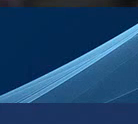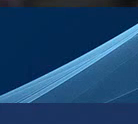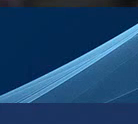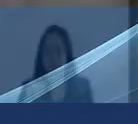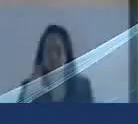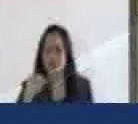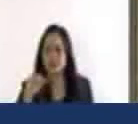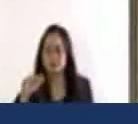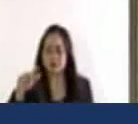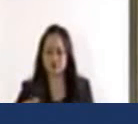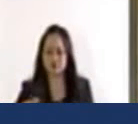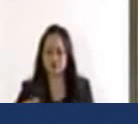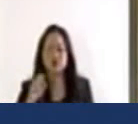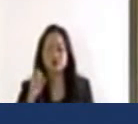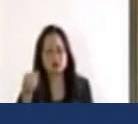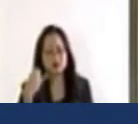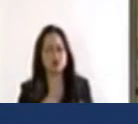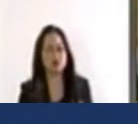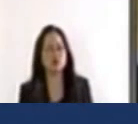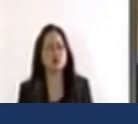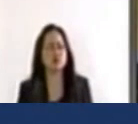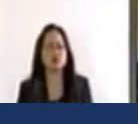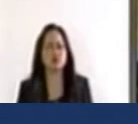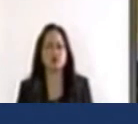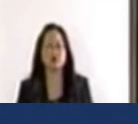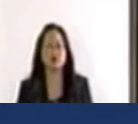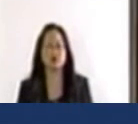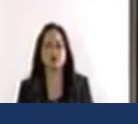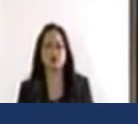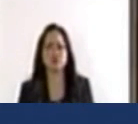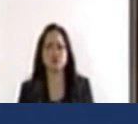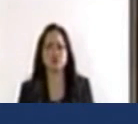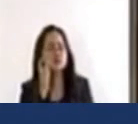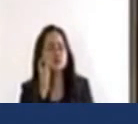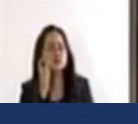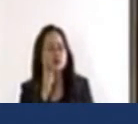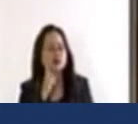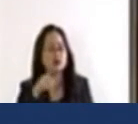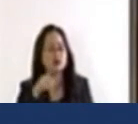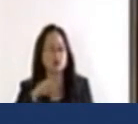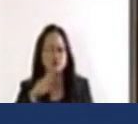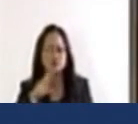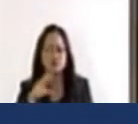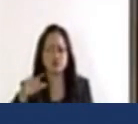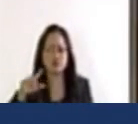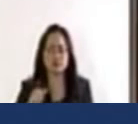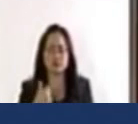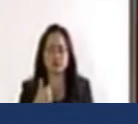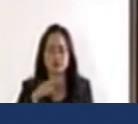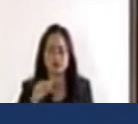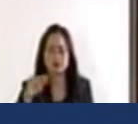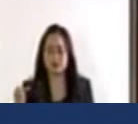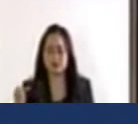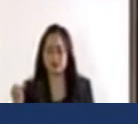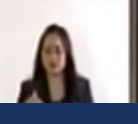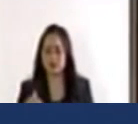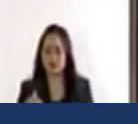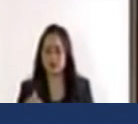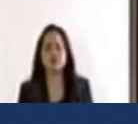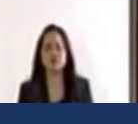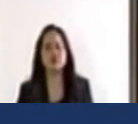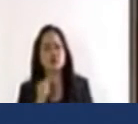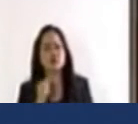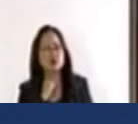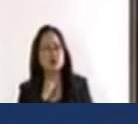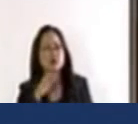Mira, en la etapa de conciliación lo que se quiere es darle la oportunidad a las partes al trabajador y al empleador de que lleguen a un